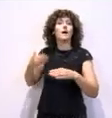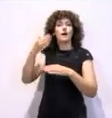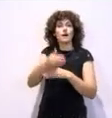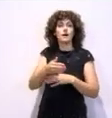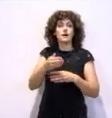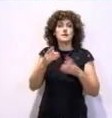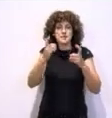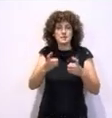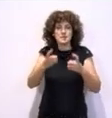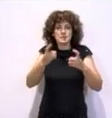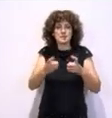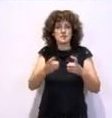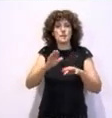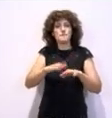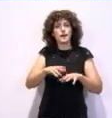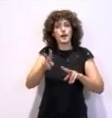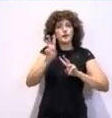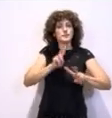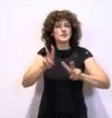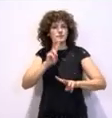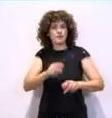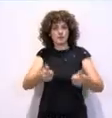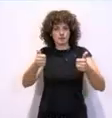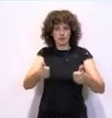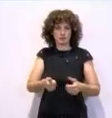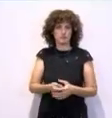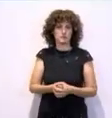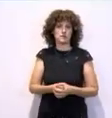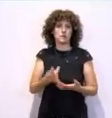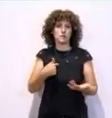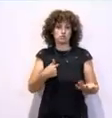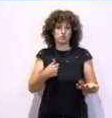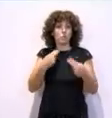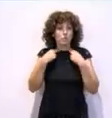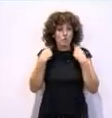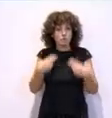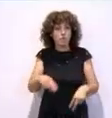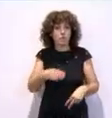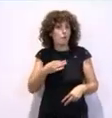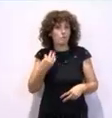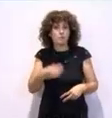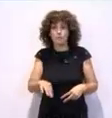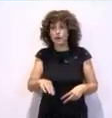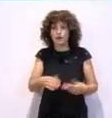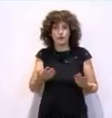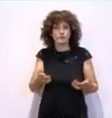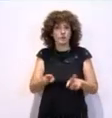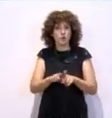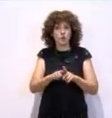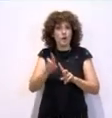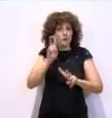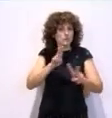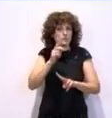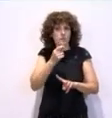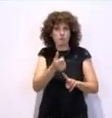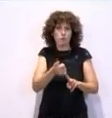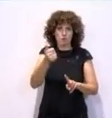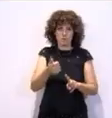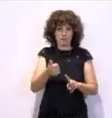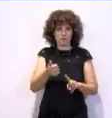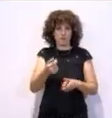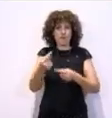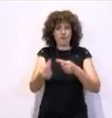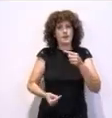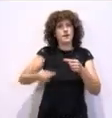intentando visibilizar ese bloqueo. Y yo como diputada puedo visibilizar seguramente un poco más que él, más allá en el día a